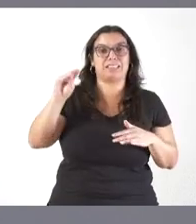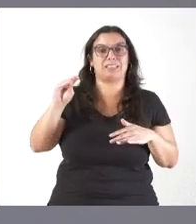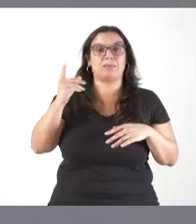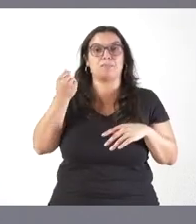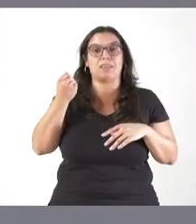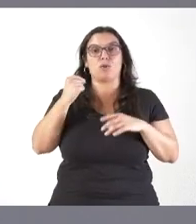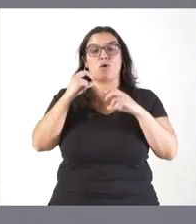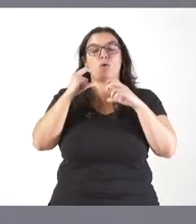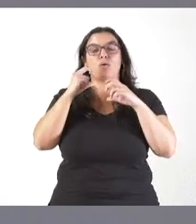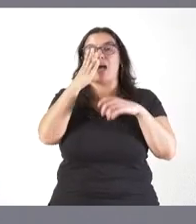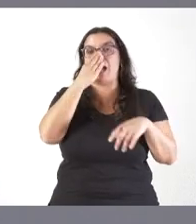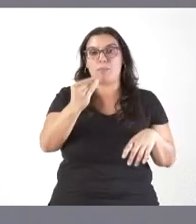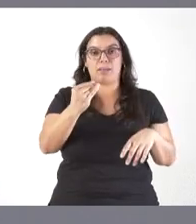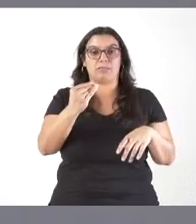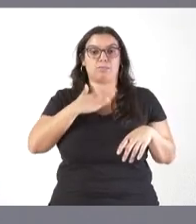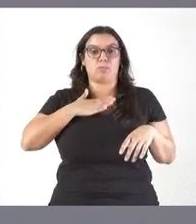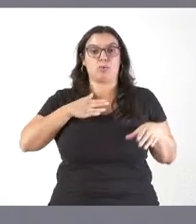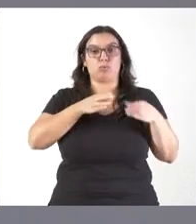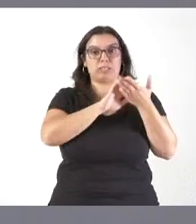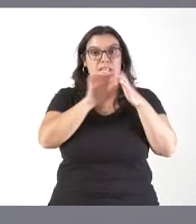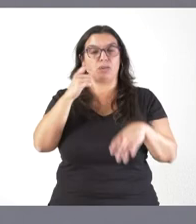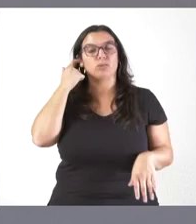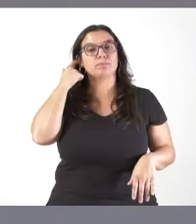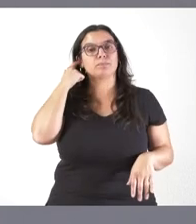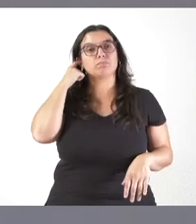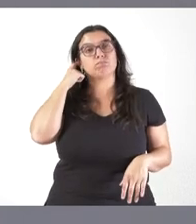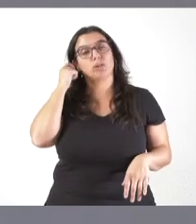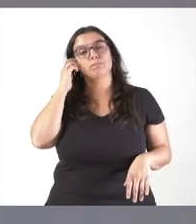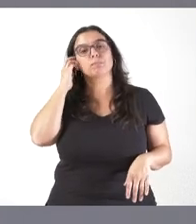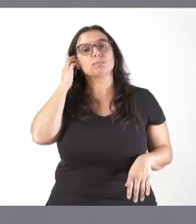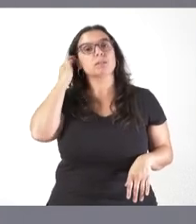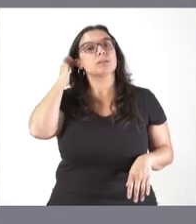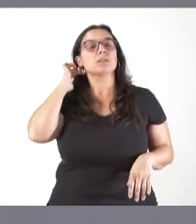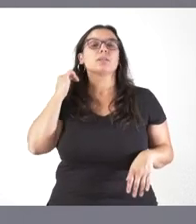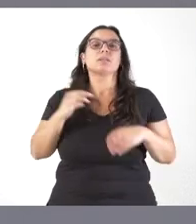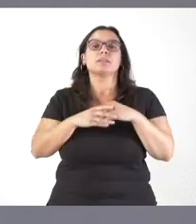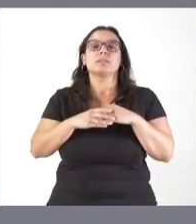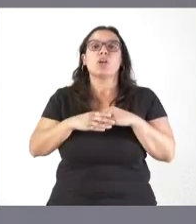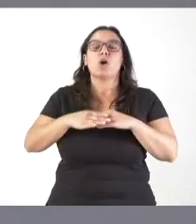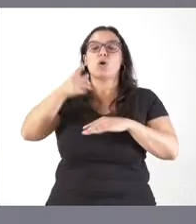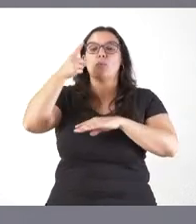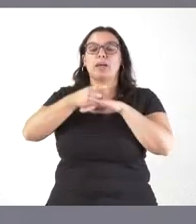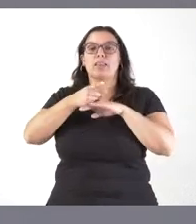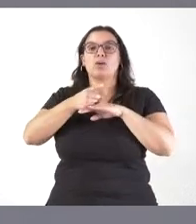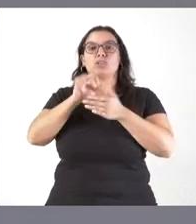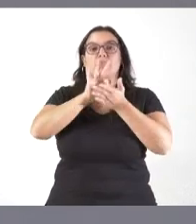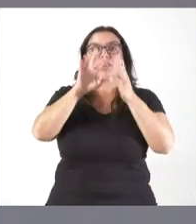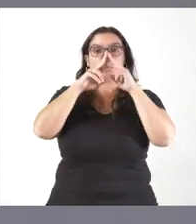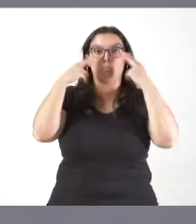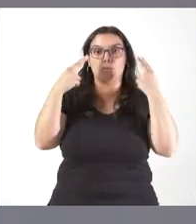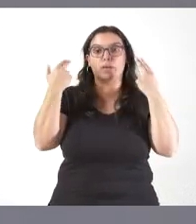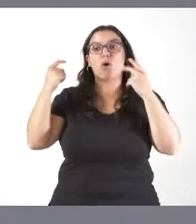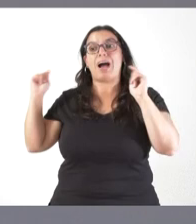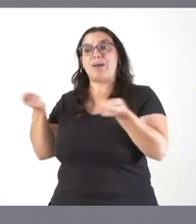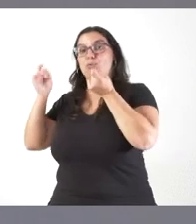precio del ave que aplique la junta de Castilla y león bueno el de la obligación de servicio público y su cambio se ha realizado